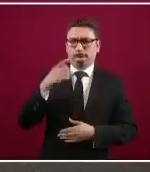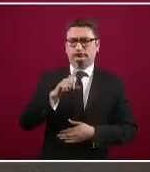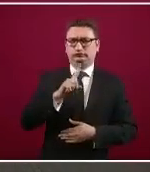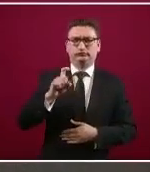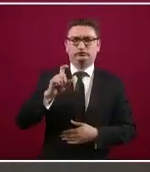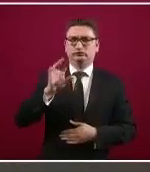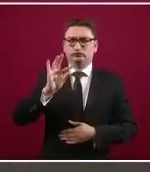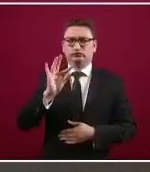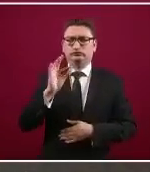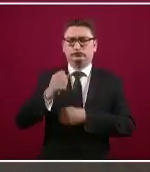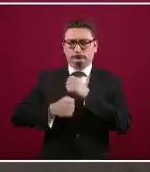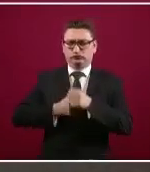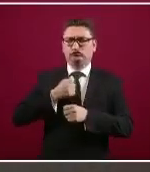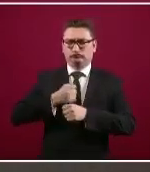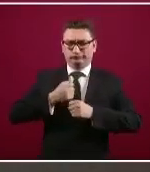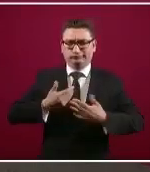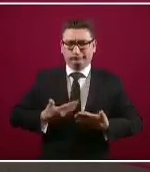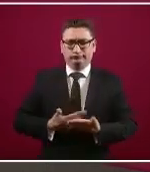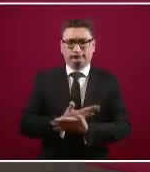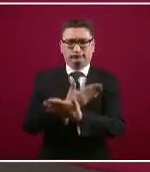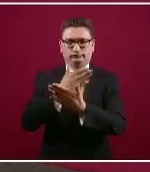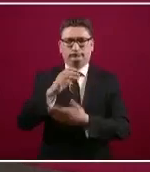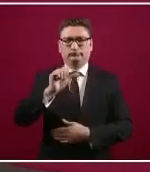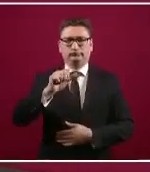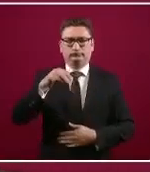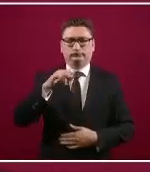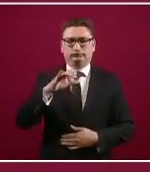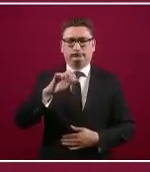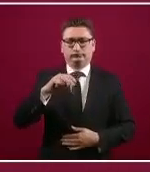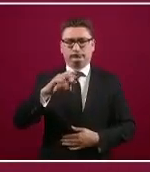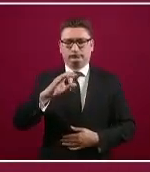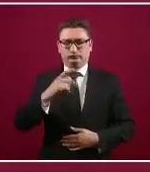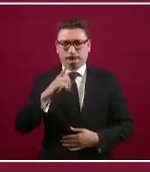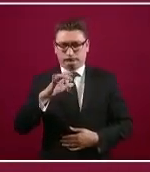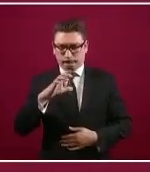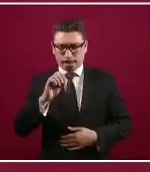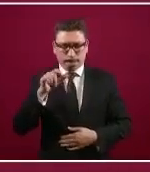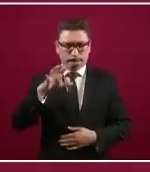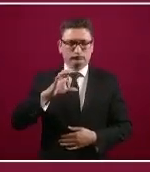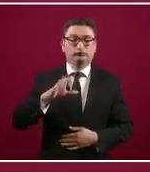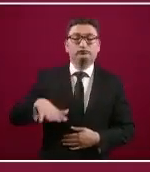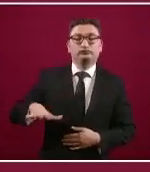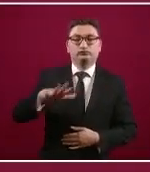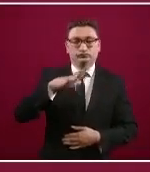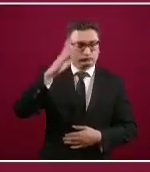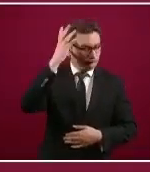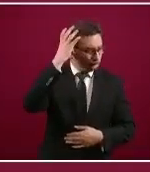años en Anenecuilco, Morelos.